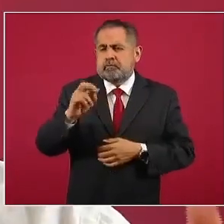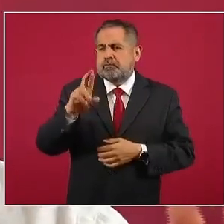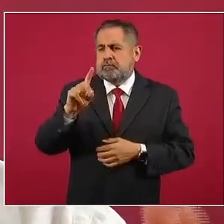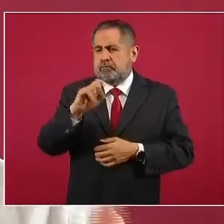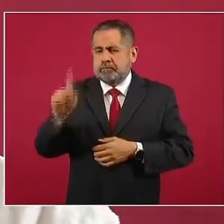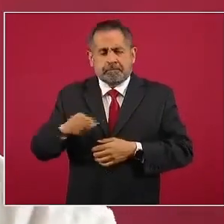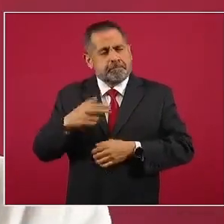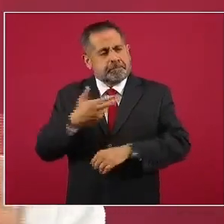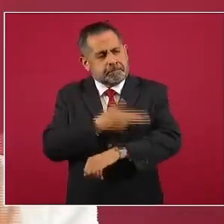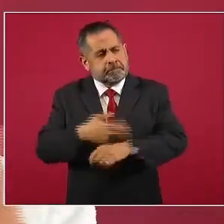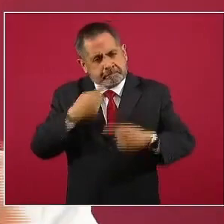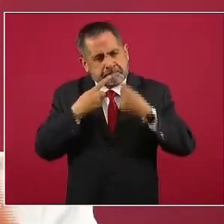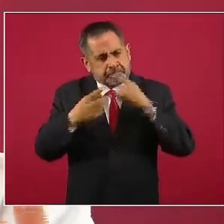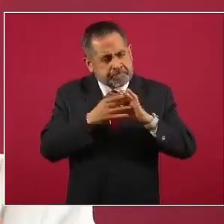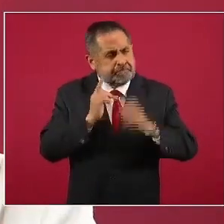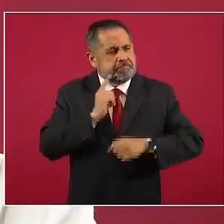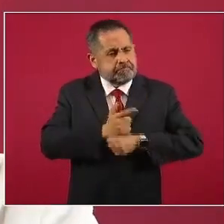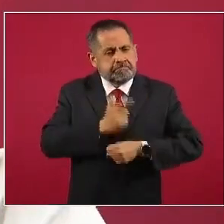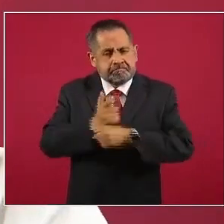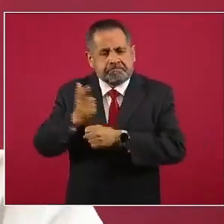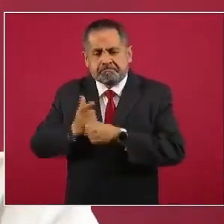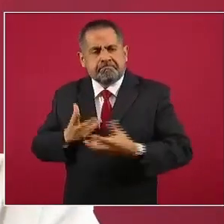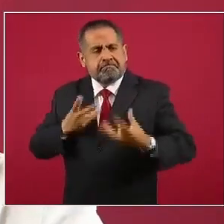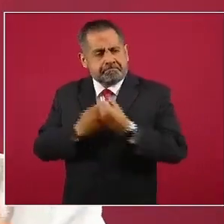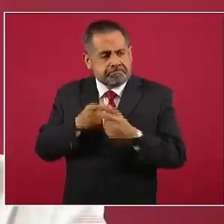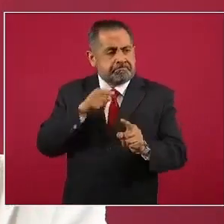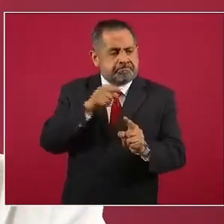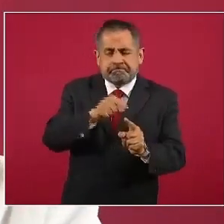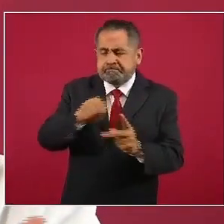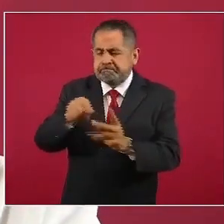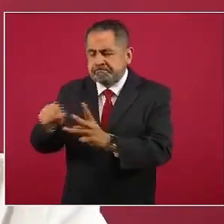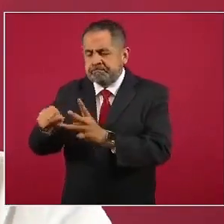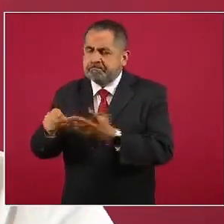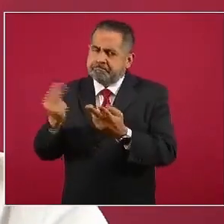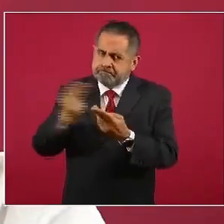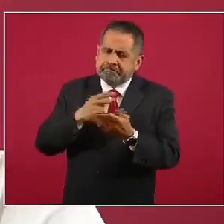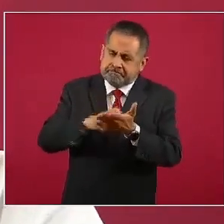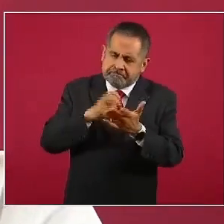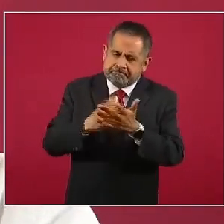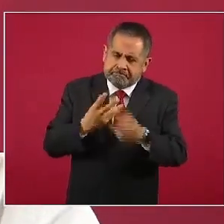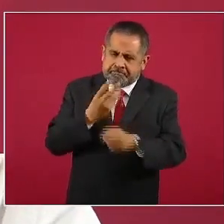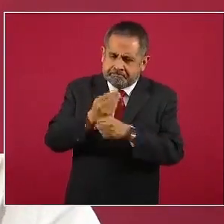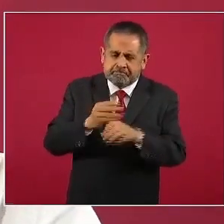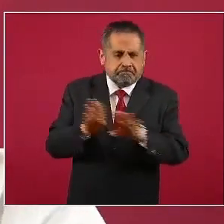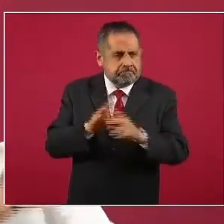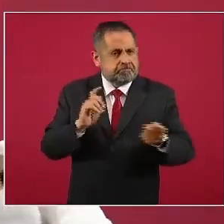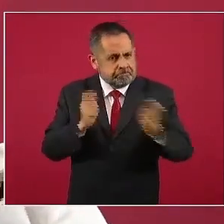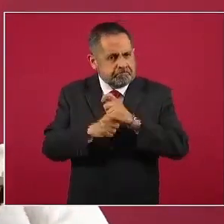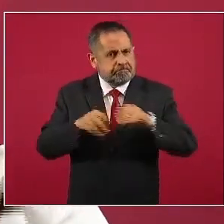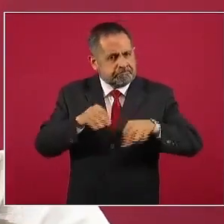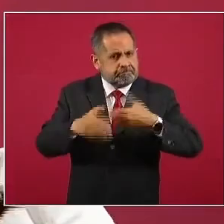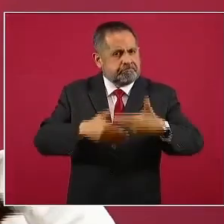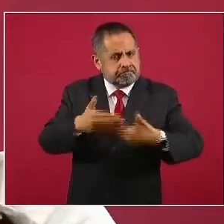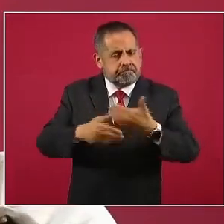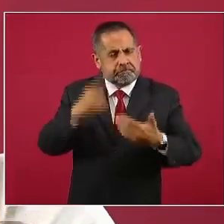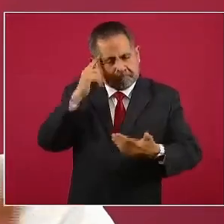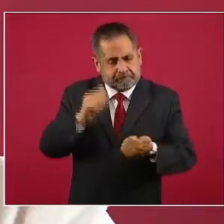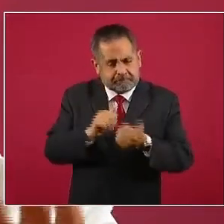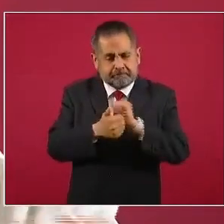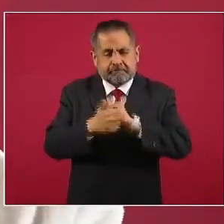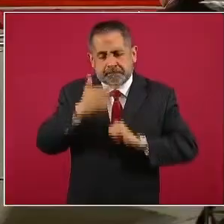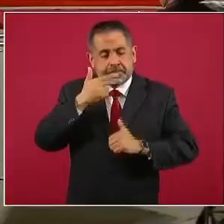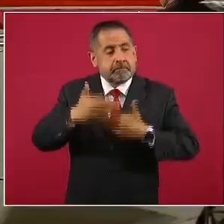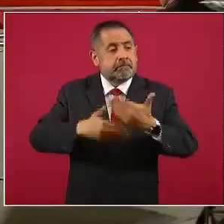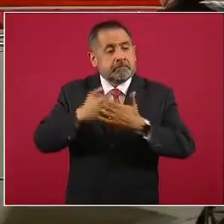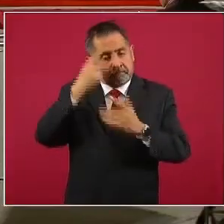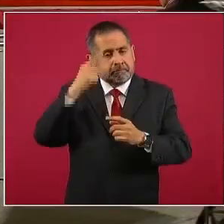largo del proceso y hemos identificado juntos los retos y oportunidades de tener las acciones que proceden para cada